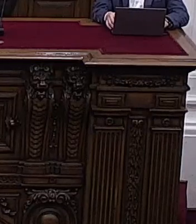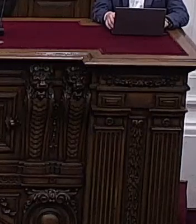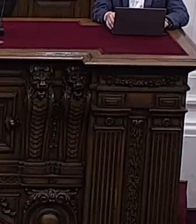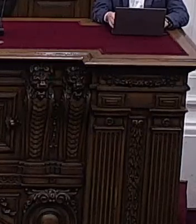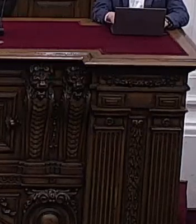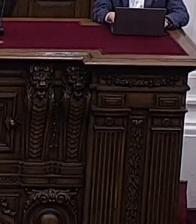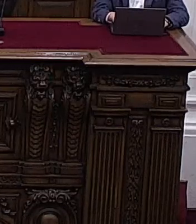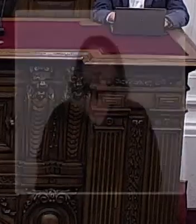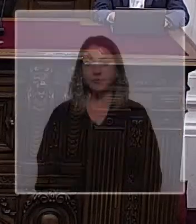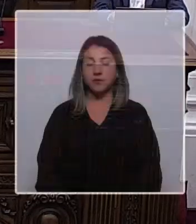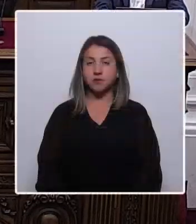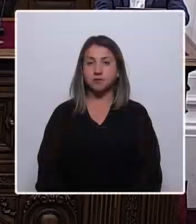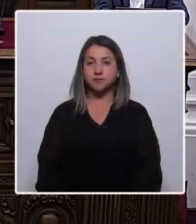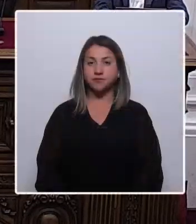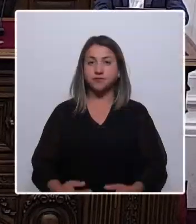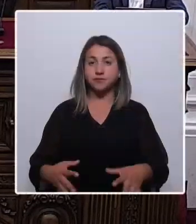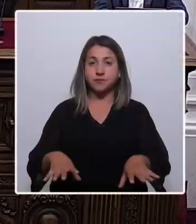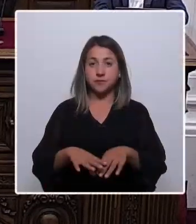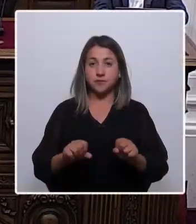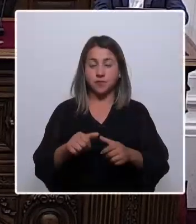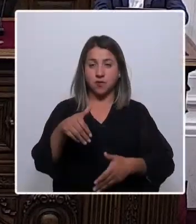¿Han emitido su voto?